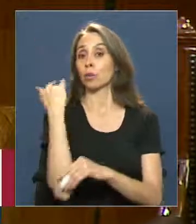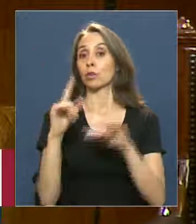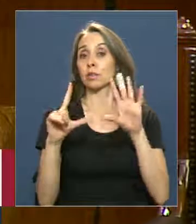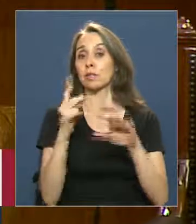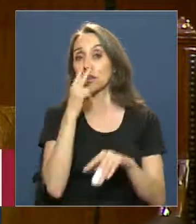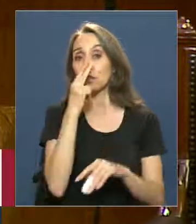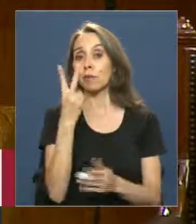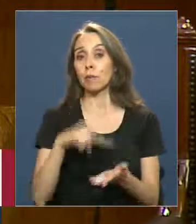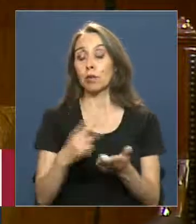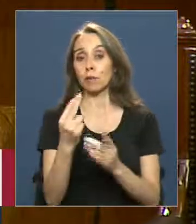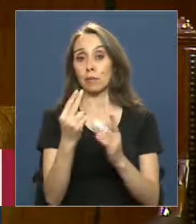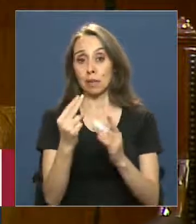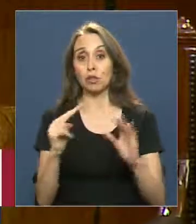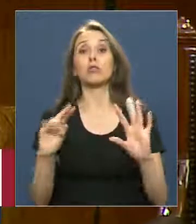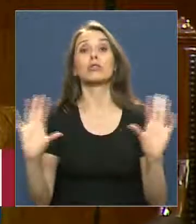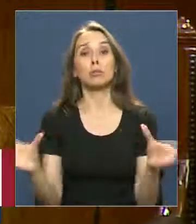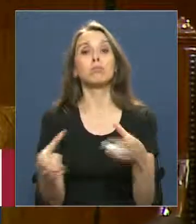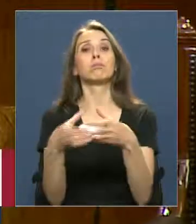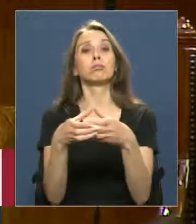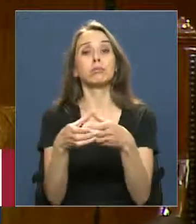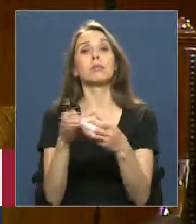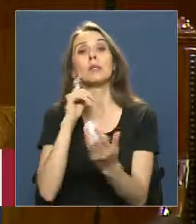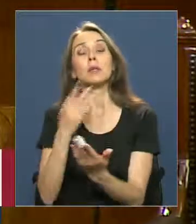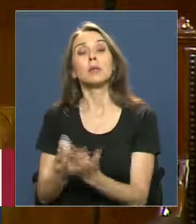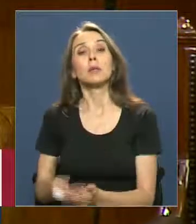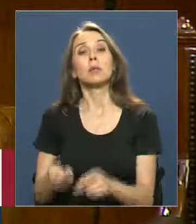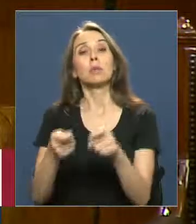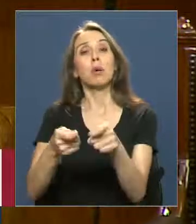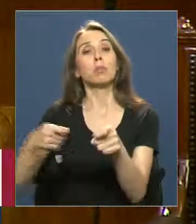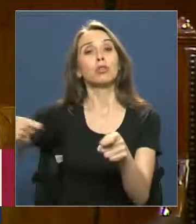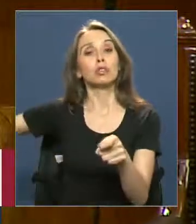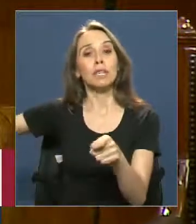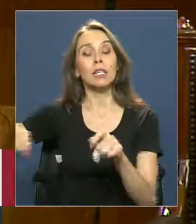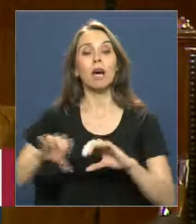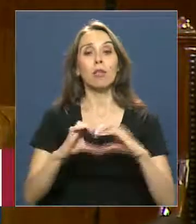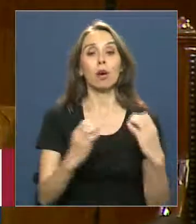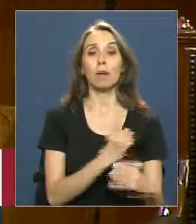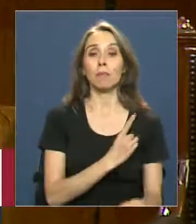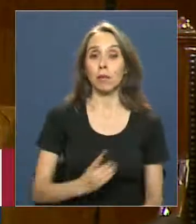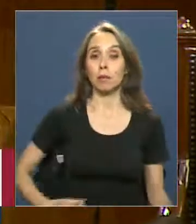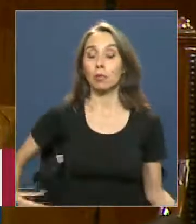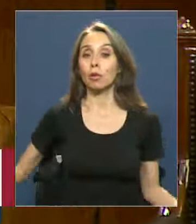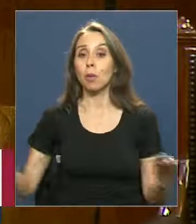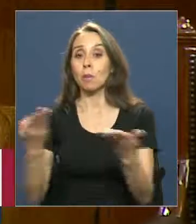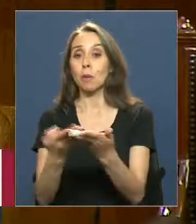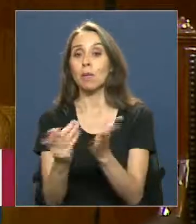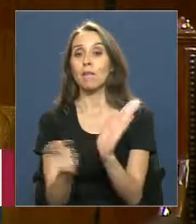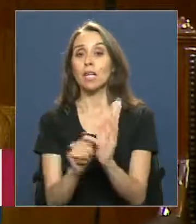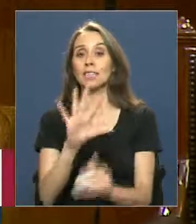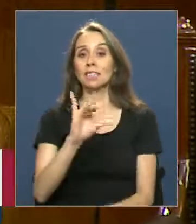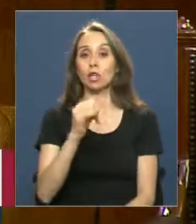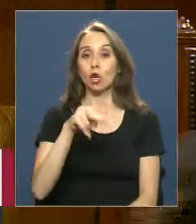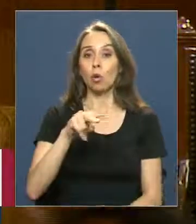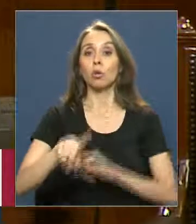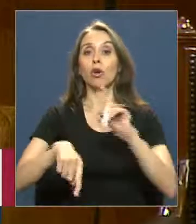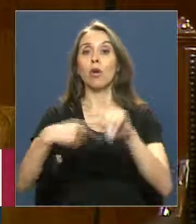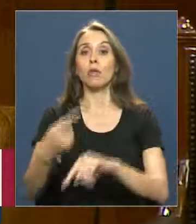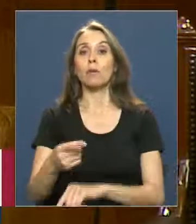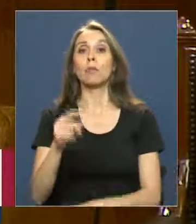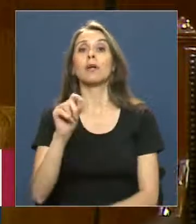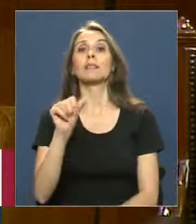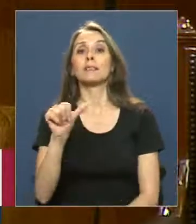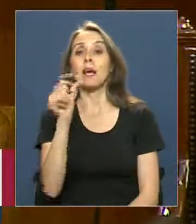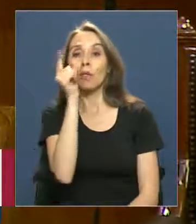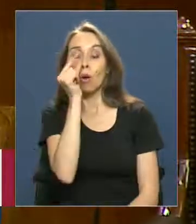de noviembre de 2012, previa propuesta del Senado y de esta corporación el 5 de junio y el 16 de octubre